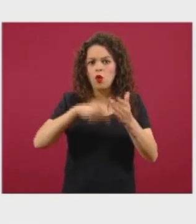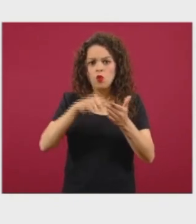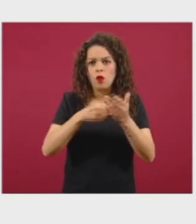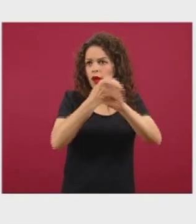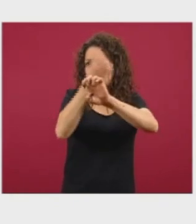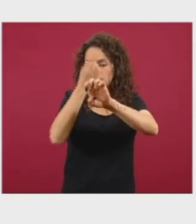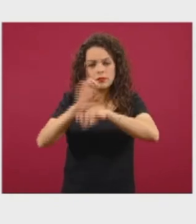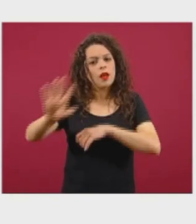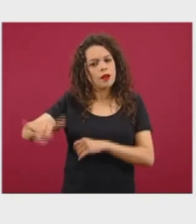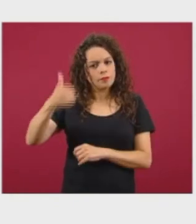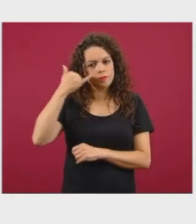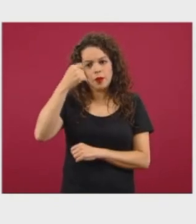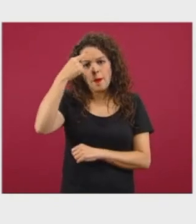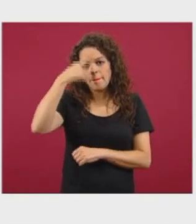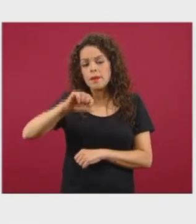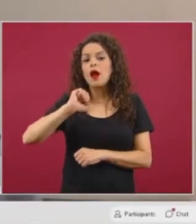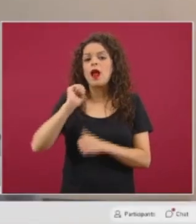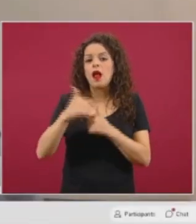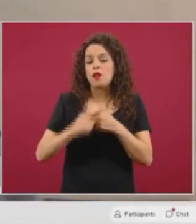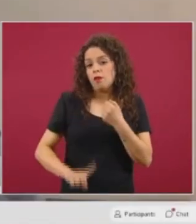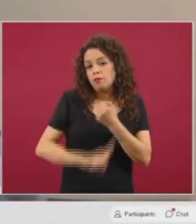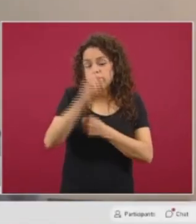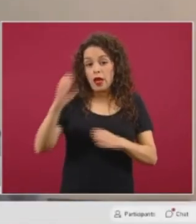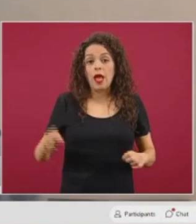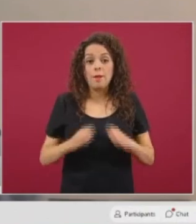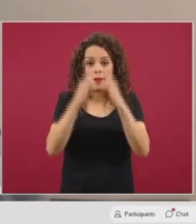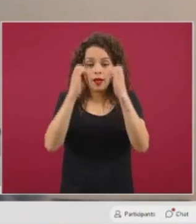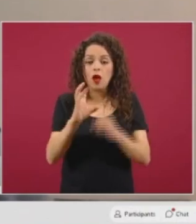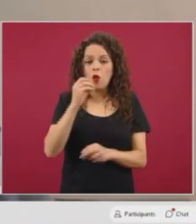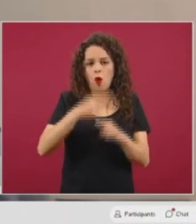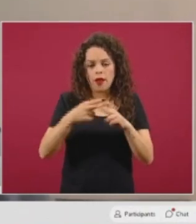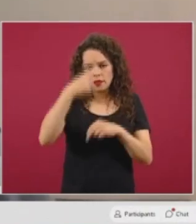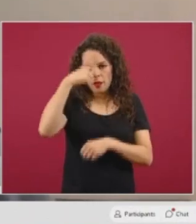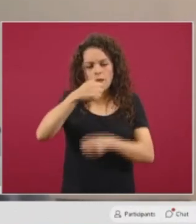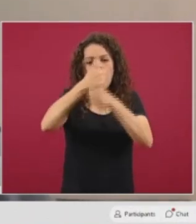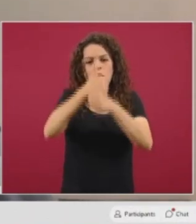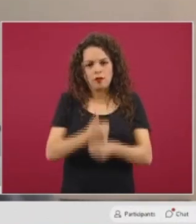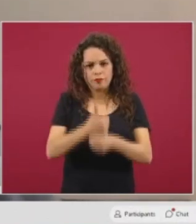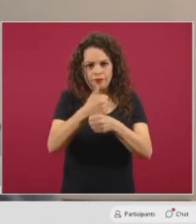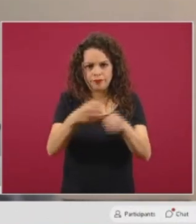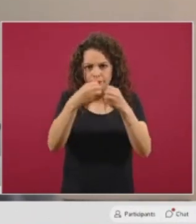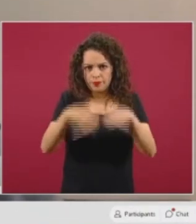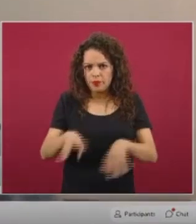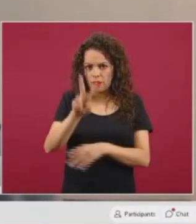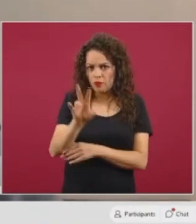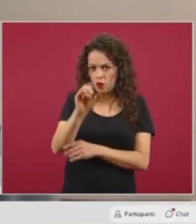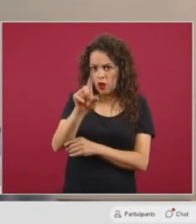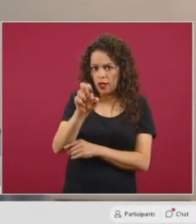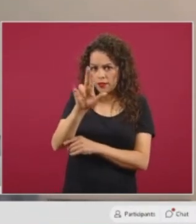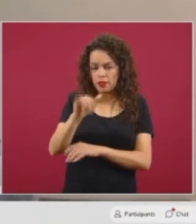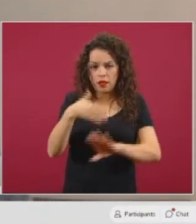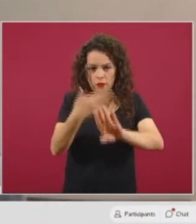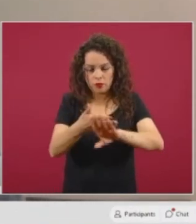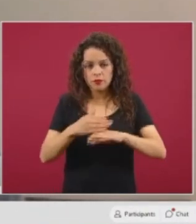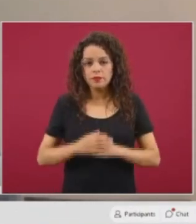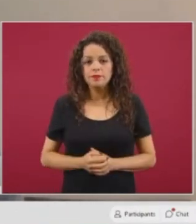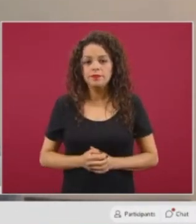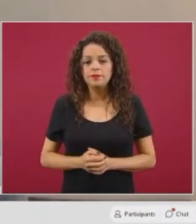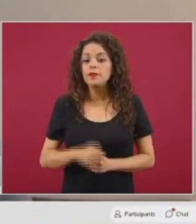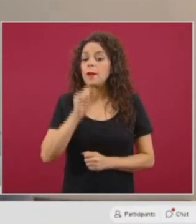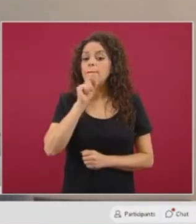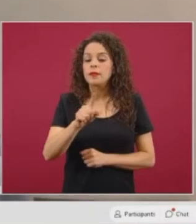incluso los casos de violencia. La que sigue, por favor. En todo el país también hemos dispuesto